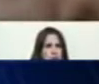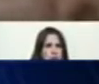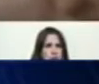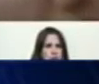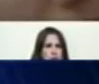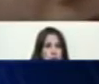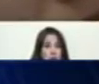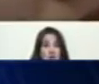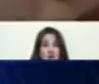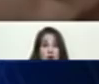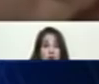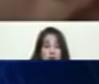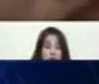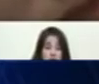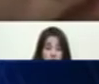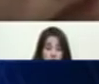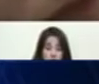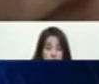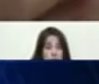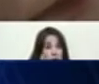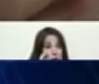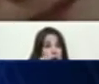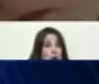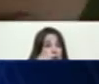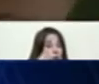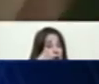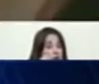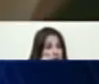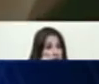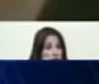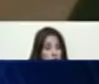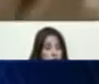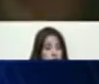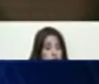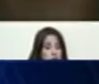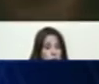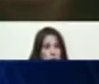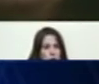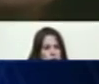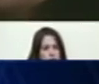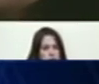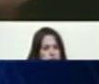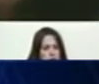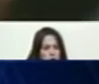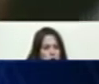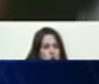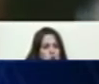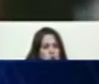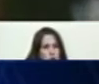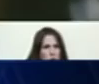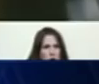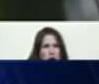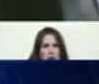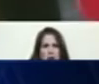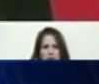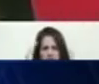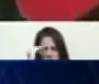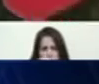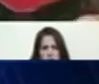Fortalecimiento de la ruta materna, con mejoras en la infraestructura y equipamiento de establecimientos de atención